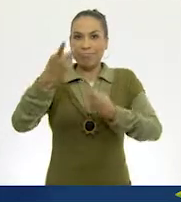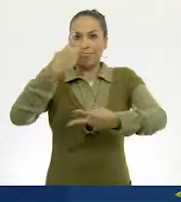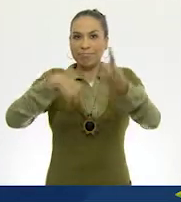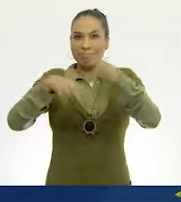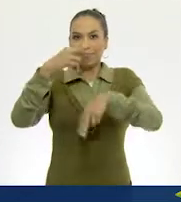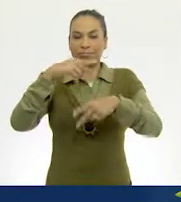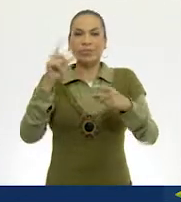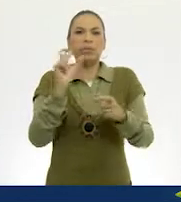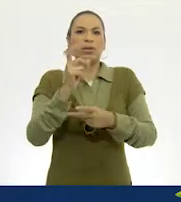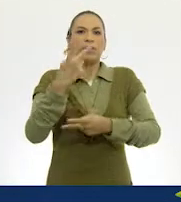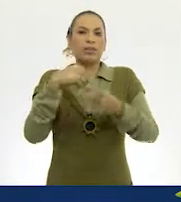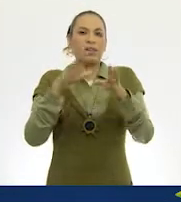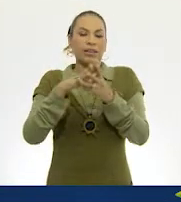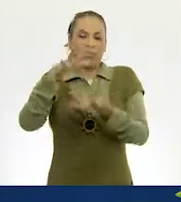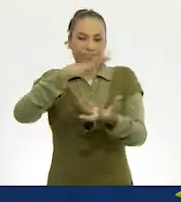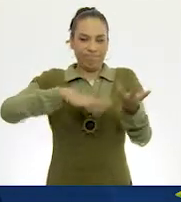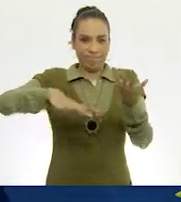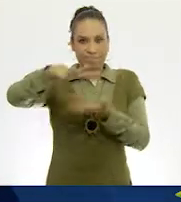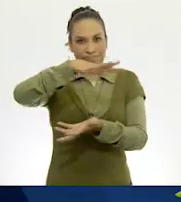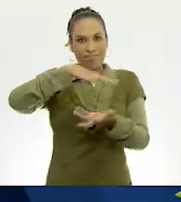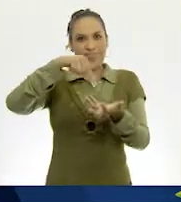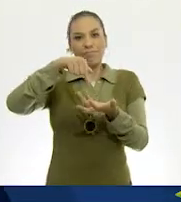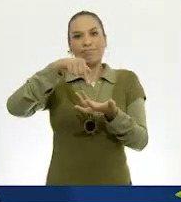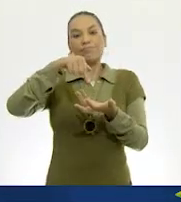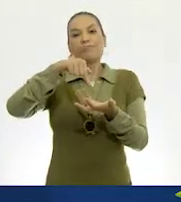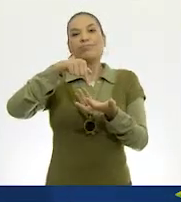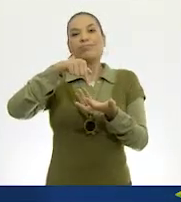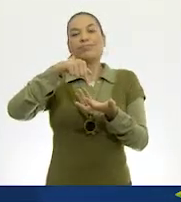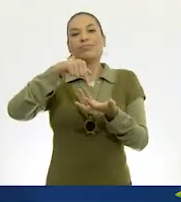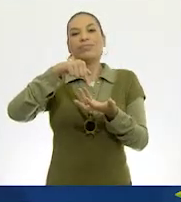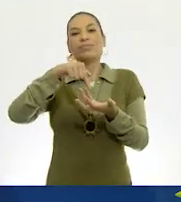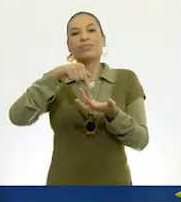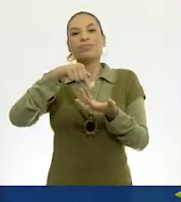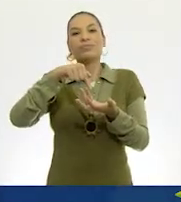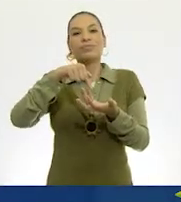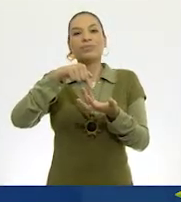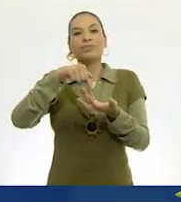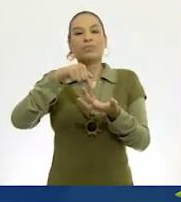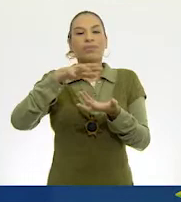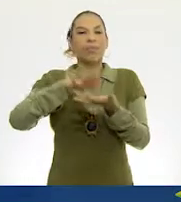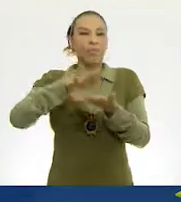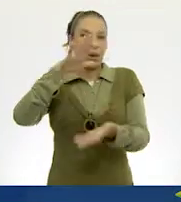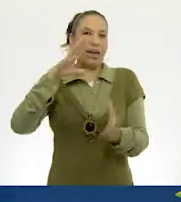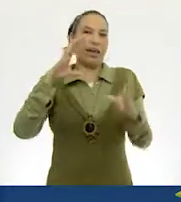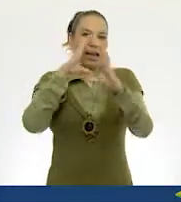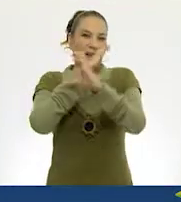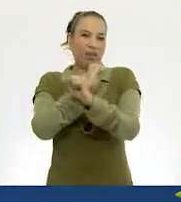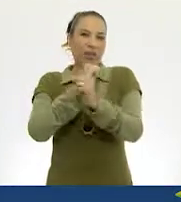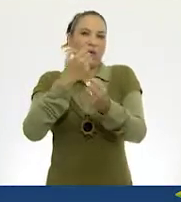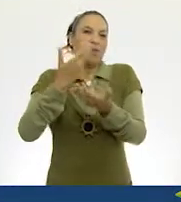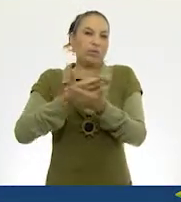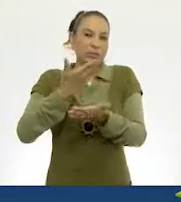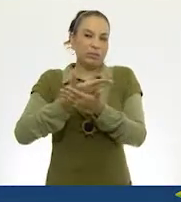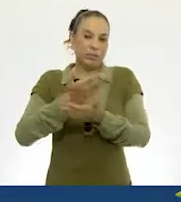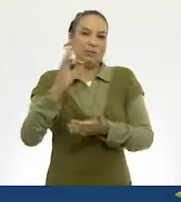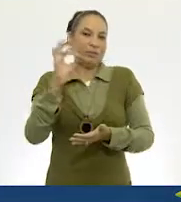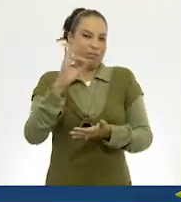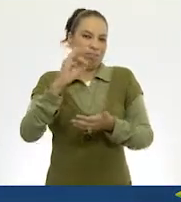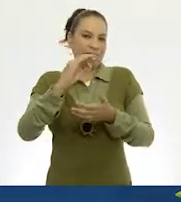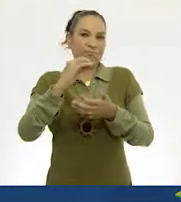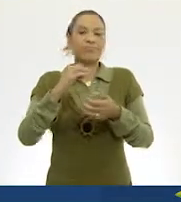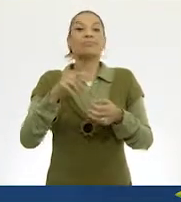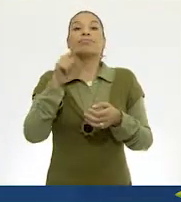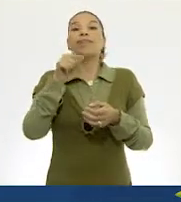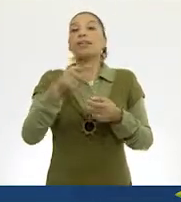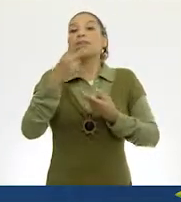surgir cuando hay condiciones más de mayor calor, de mayor humedad, etcétera, etcétera,